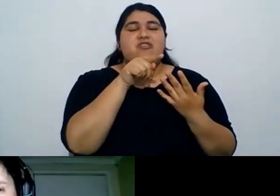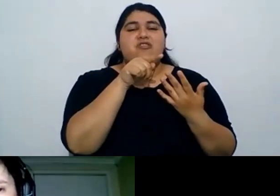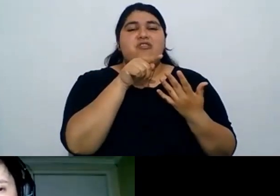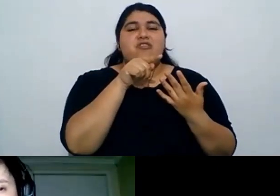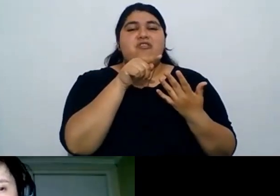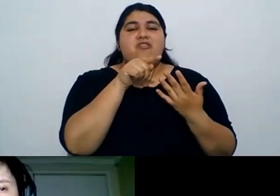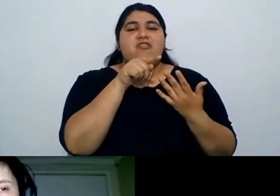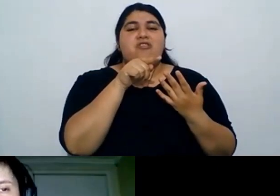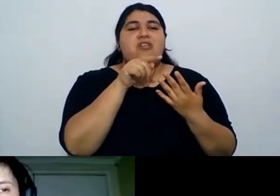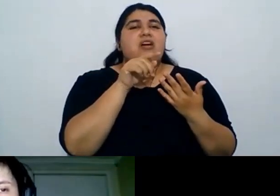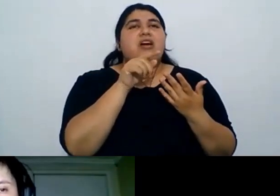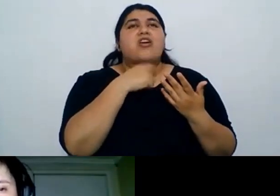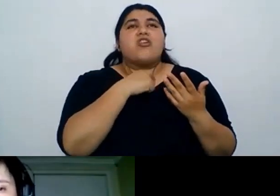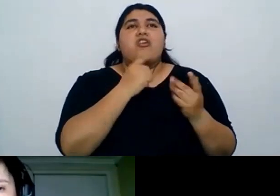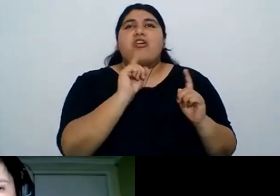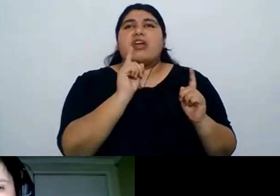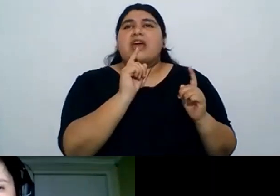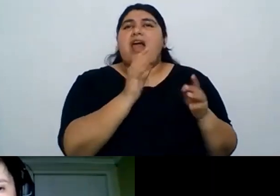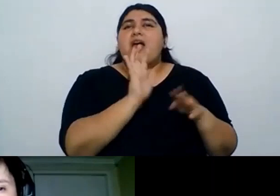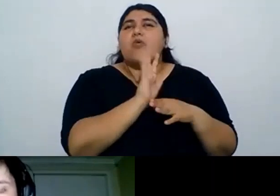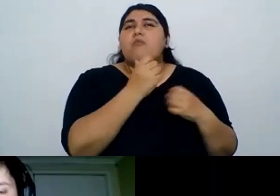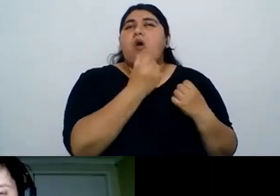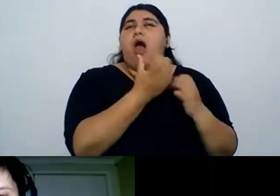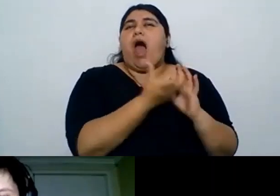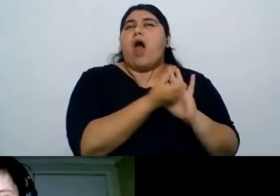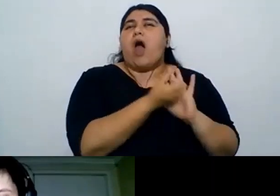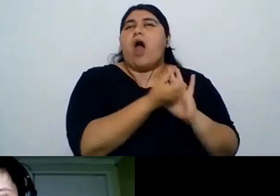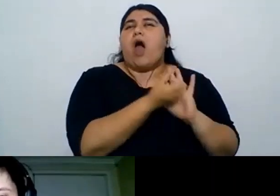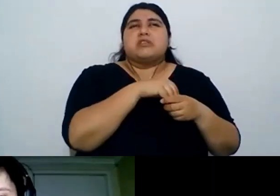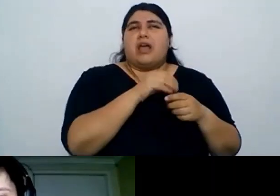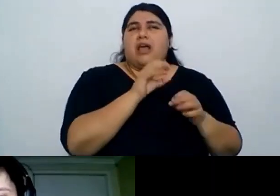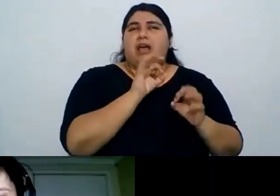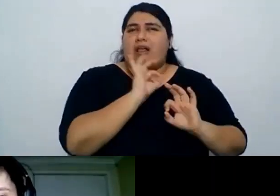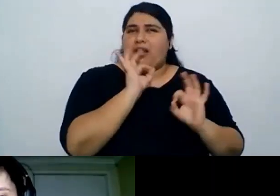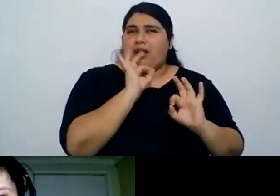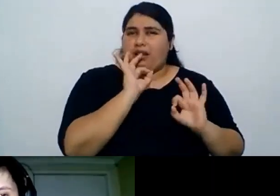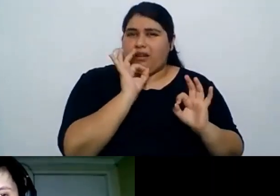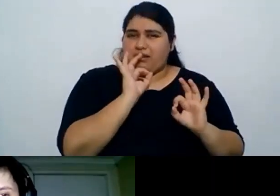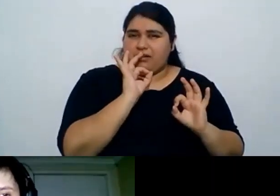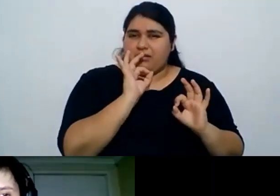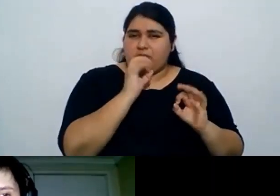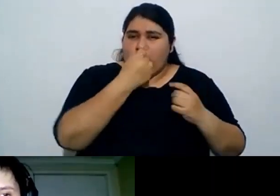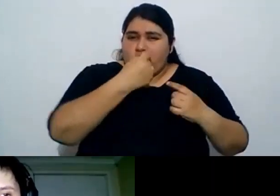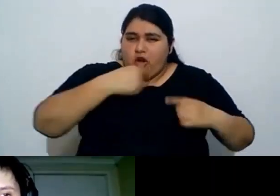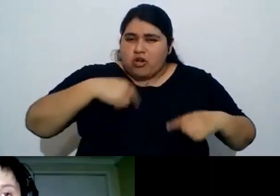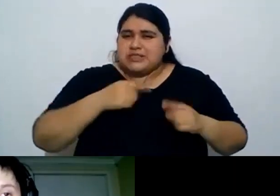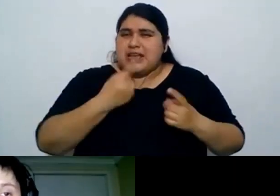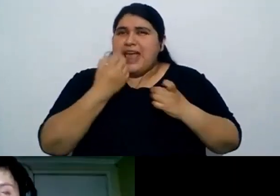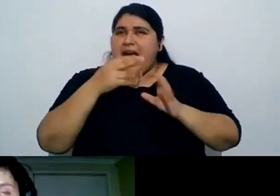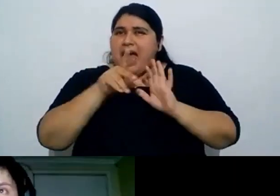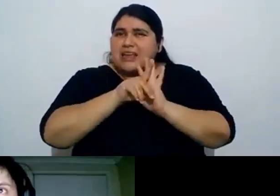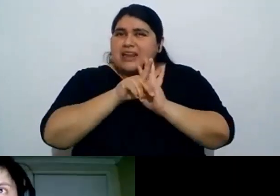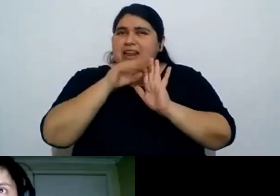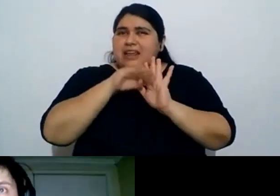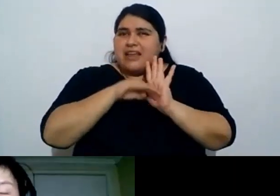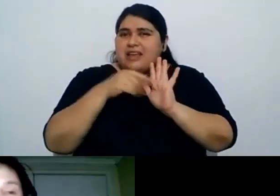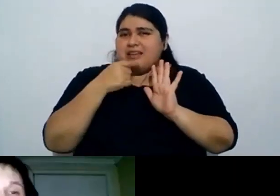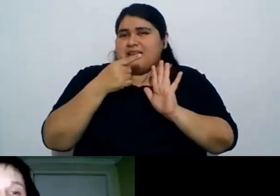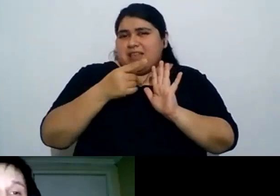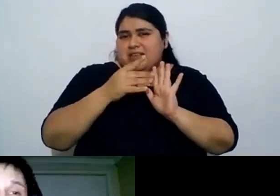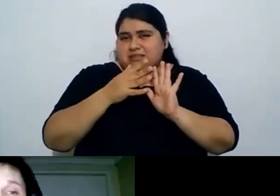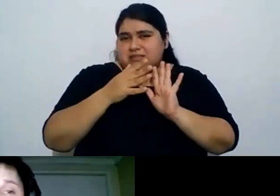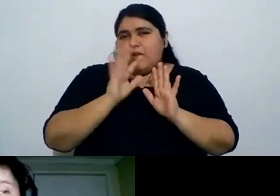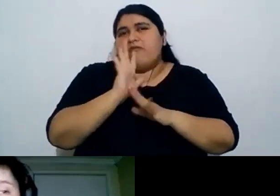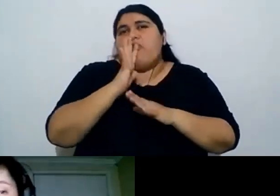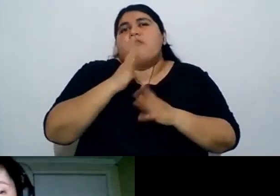pequeño ajuste razonable, un pequeño ajuste mínimo dentro de todo lo que viene siendo la, dígase,